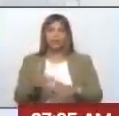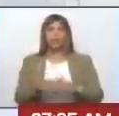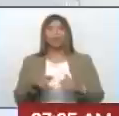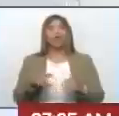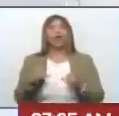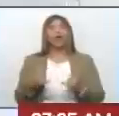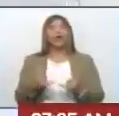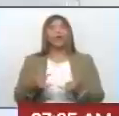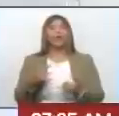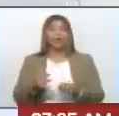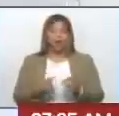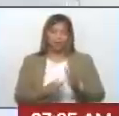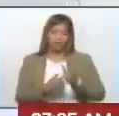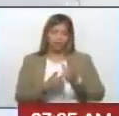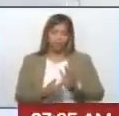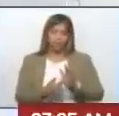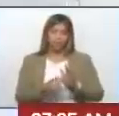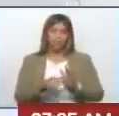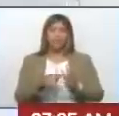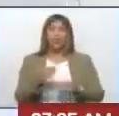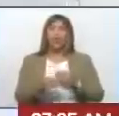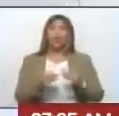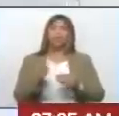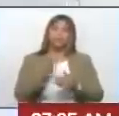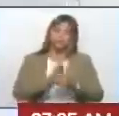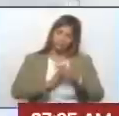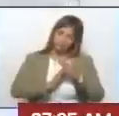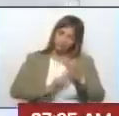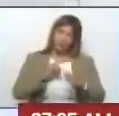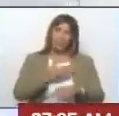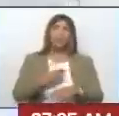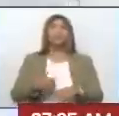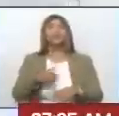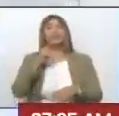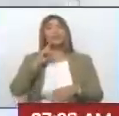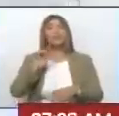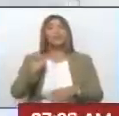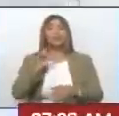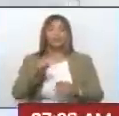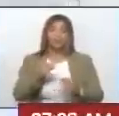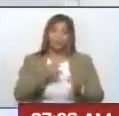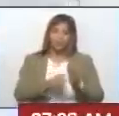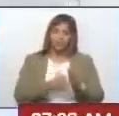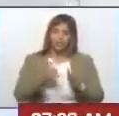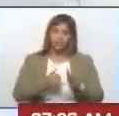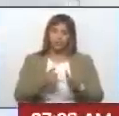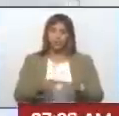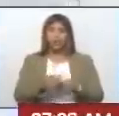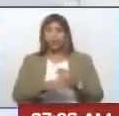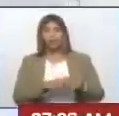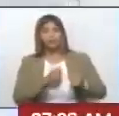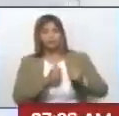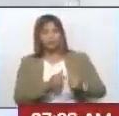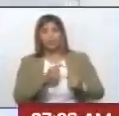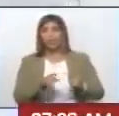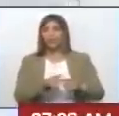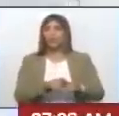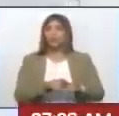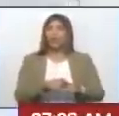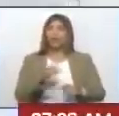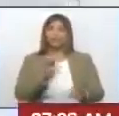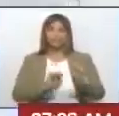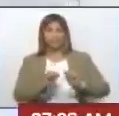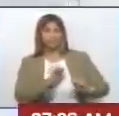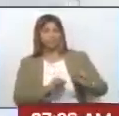lo que hay que resaltar es la conducta del presidente de la República y de las instituciones para enfrentar este tema con